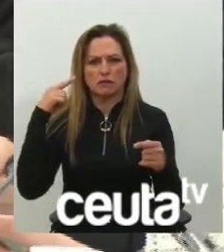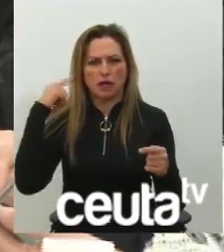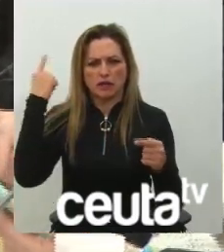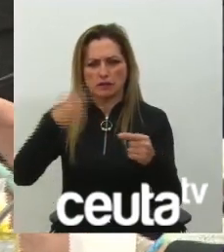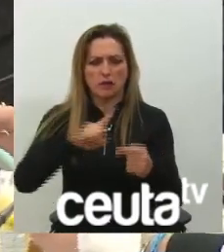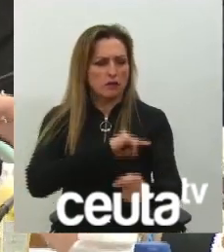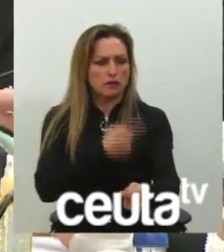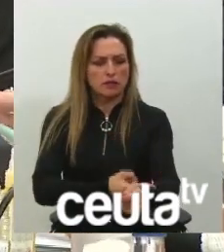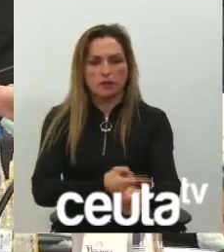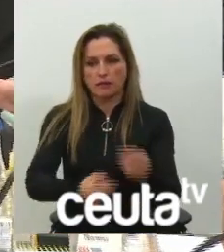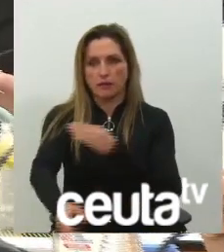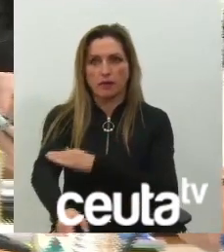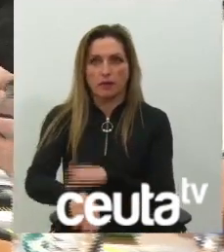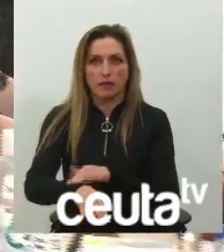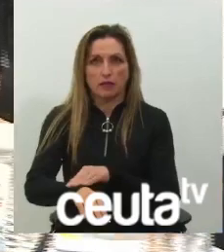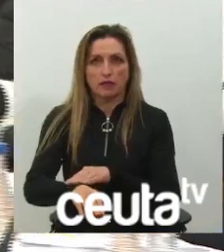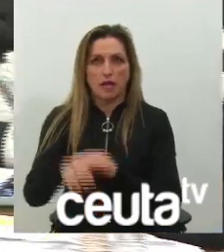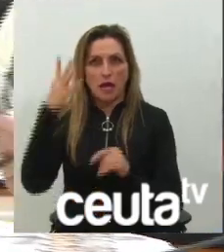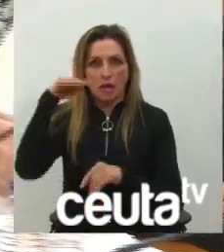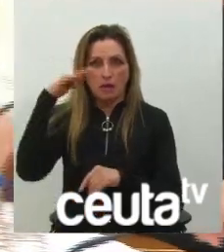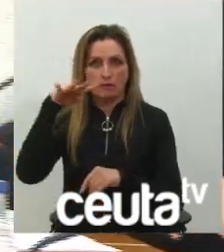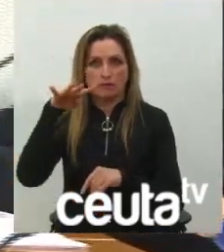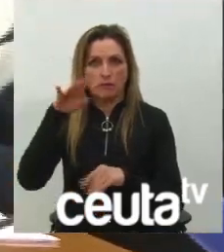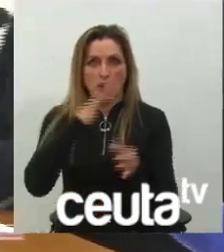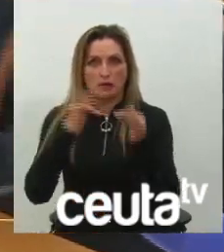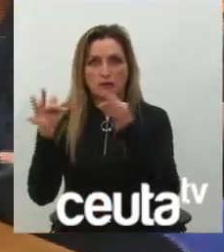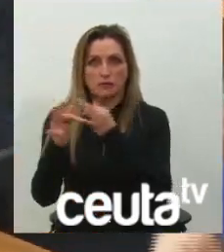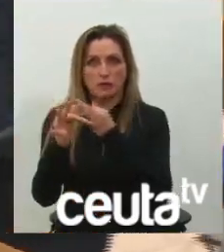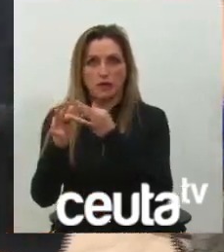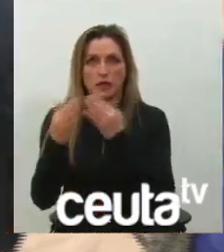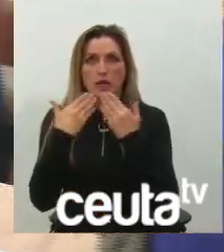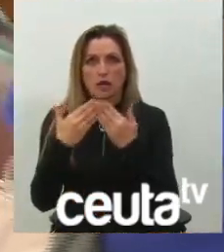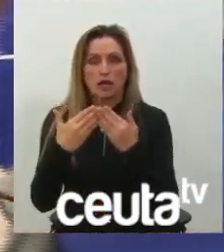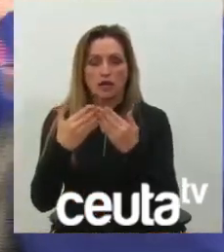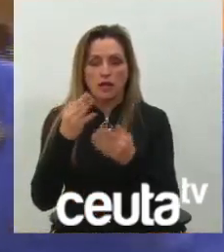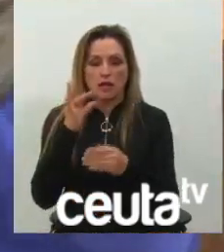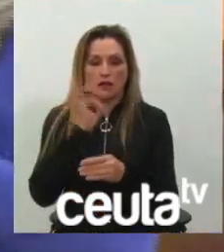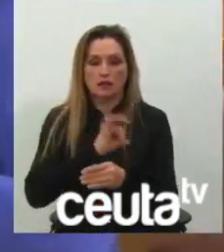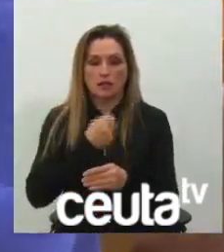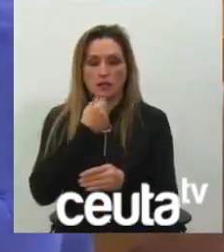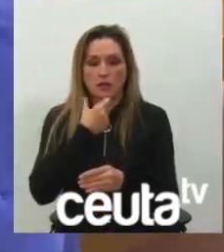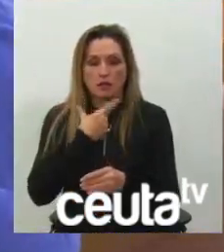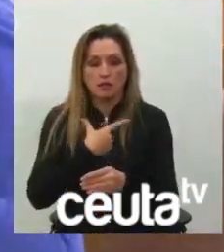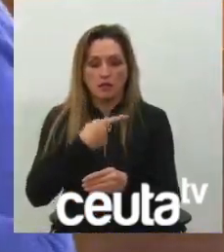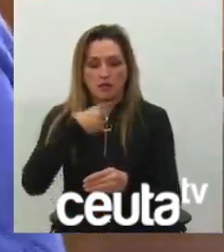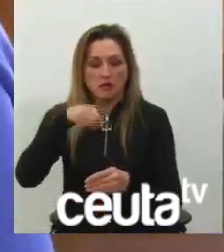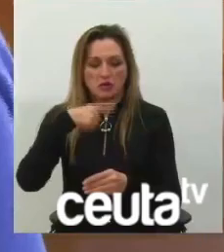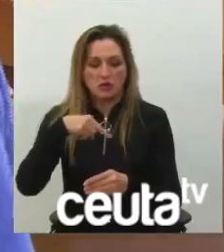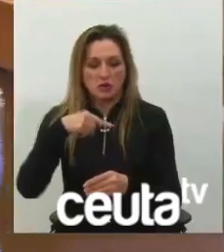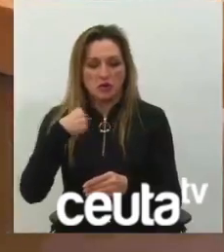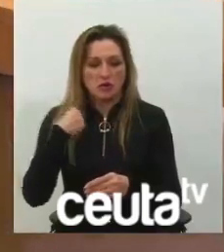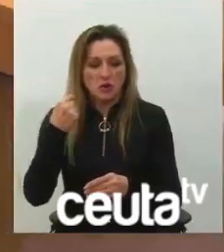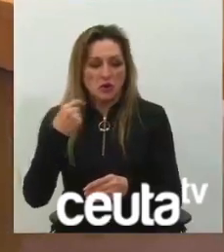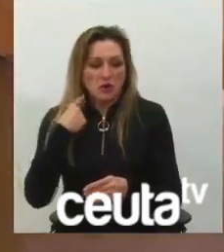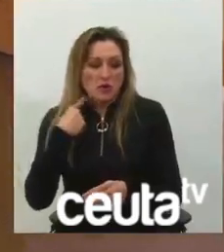señora medianoche la palabra gracias señor vivas bueno me había perdido un poquito de que estábamos hablando pero creo que